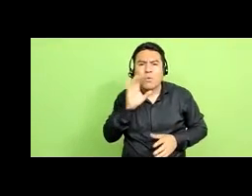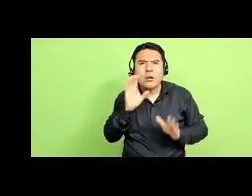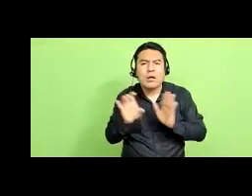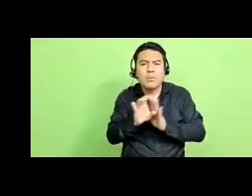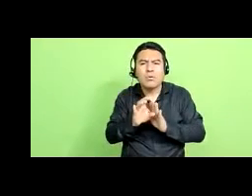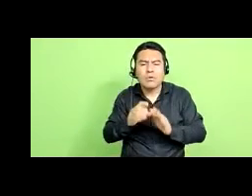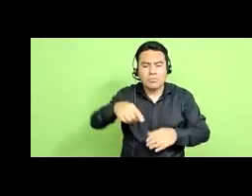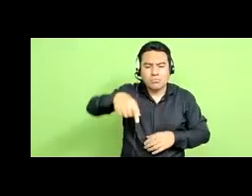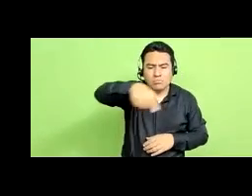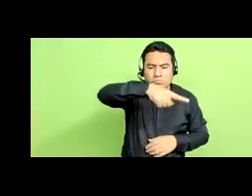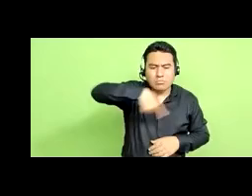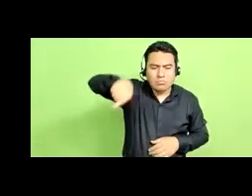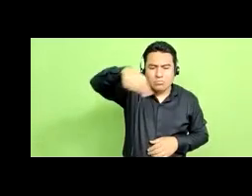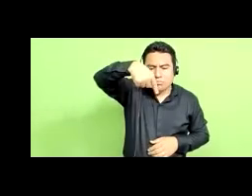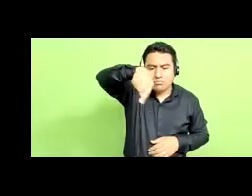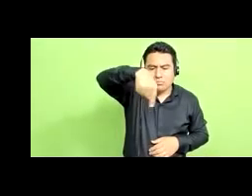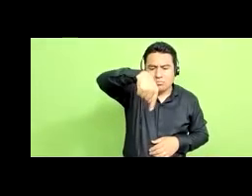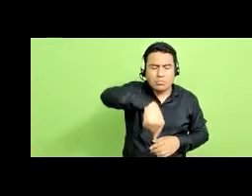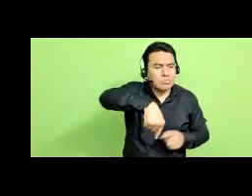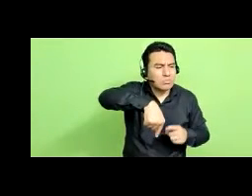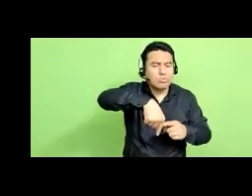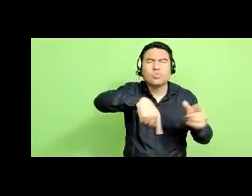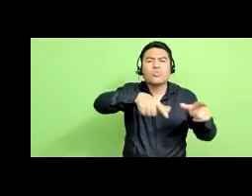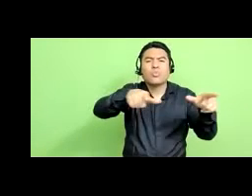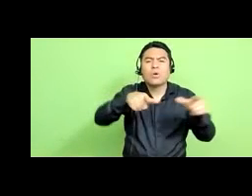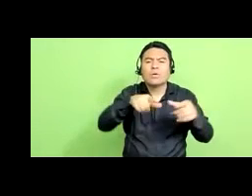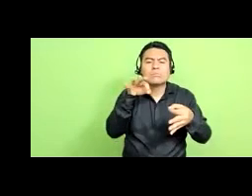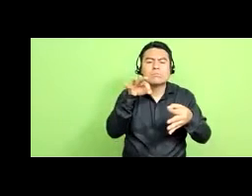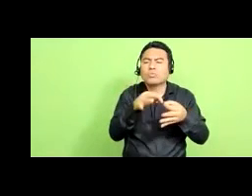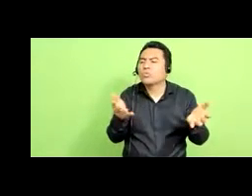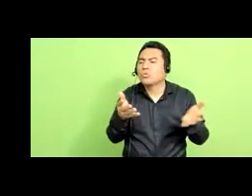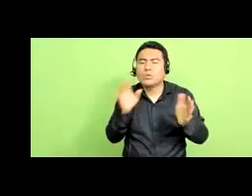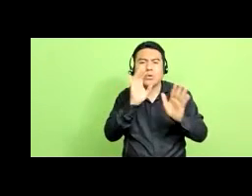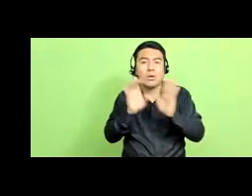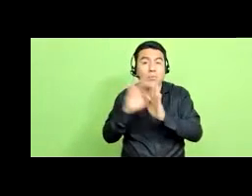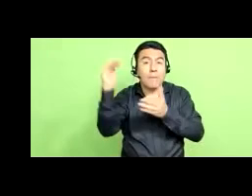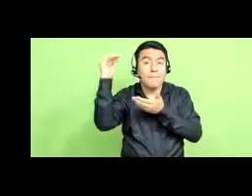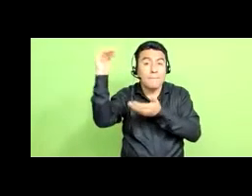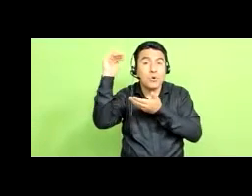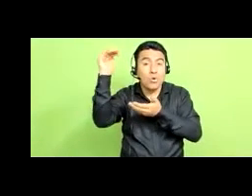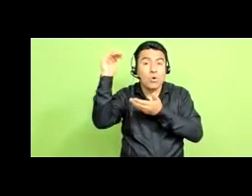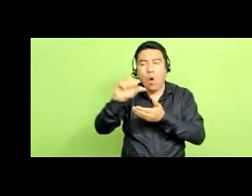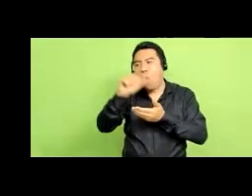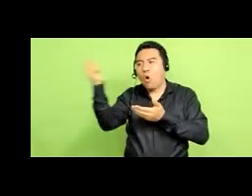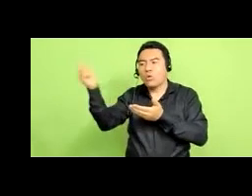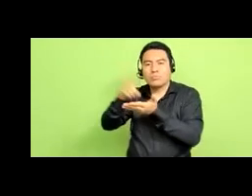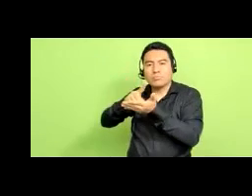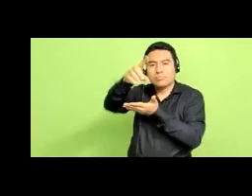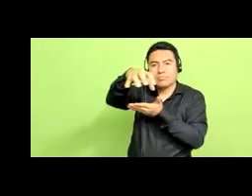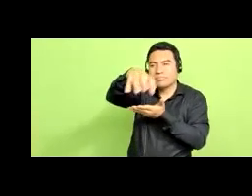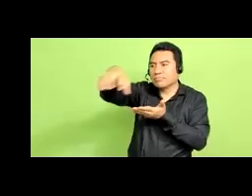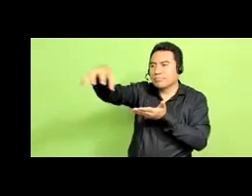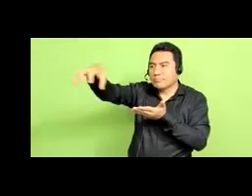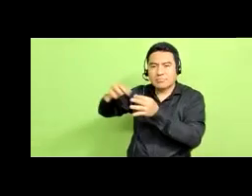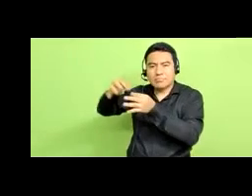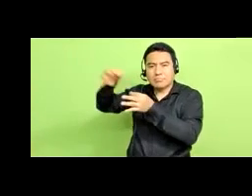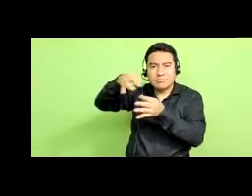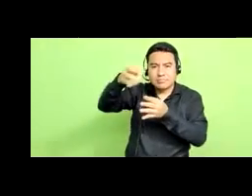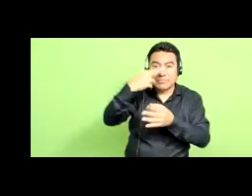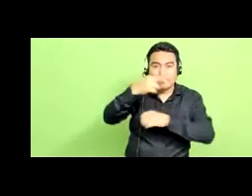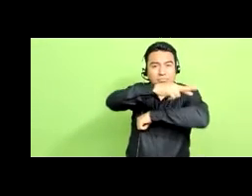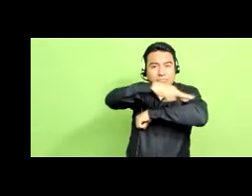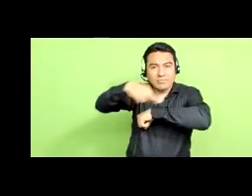en muchos centros comerciales de piura y de otros departamentos y regiones he tenido la